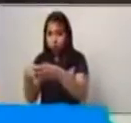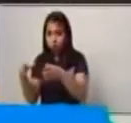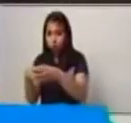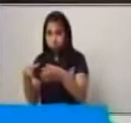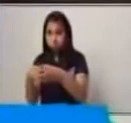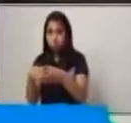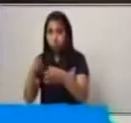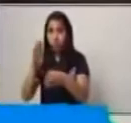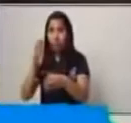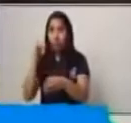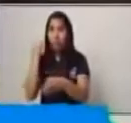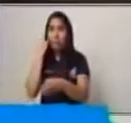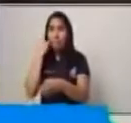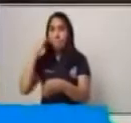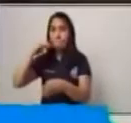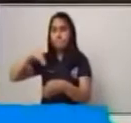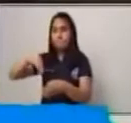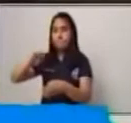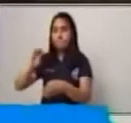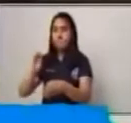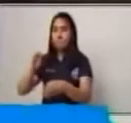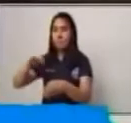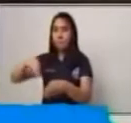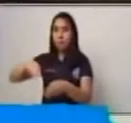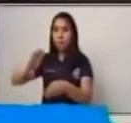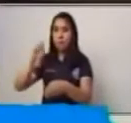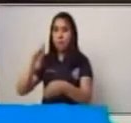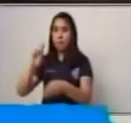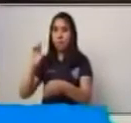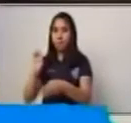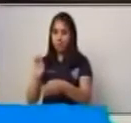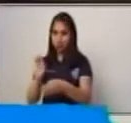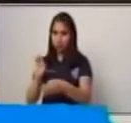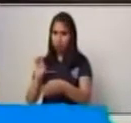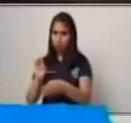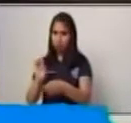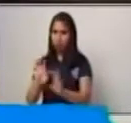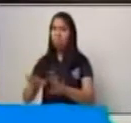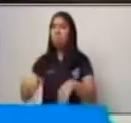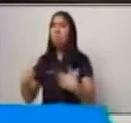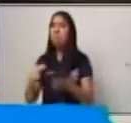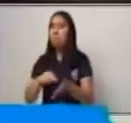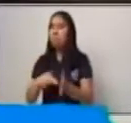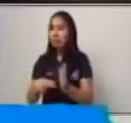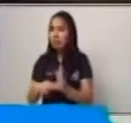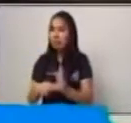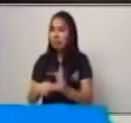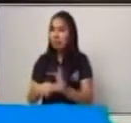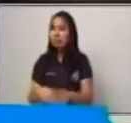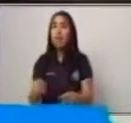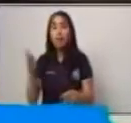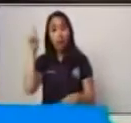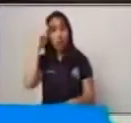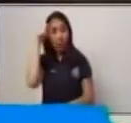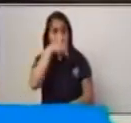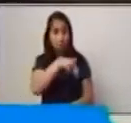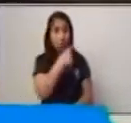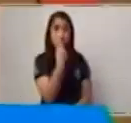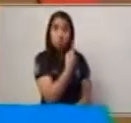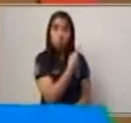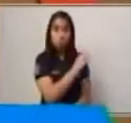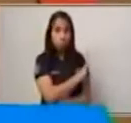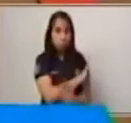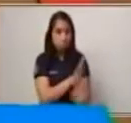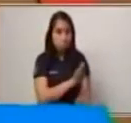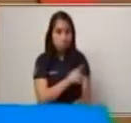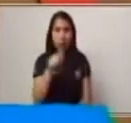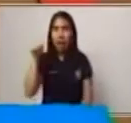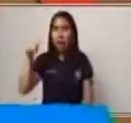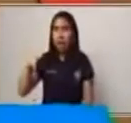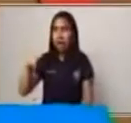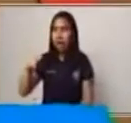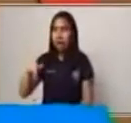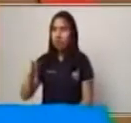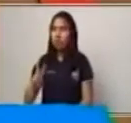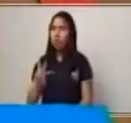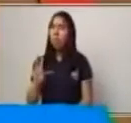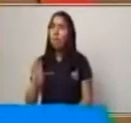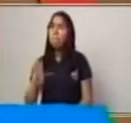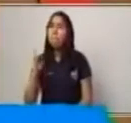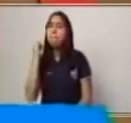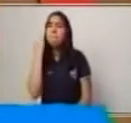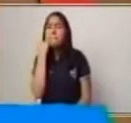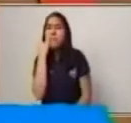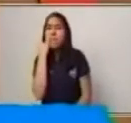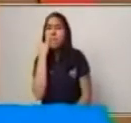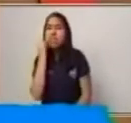Como hemos visto, uni significa uno, membre, miembro. Ahora, bimembre, ¿qué crees tú que significa?